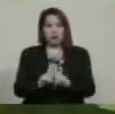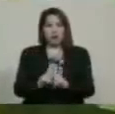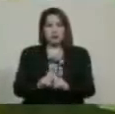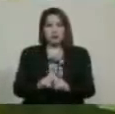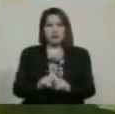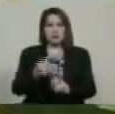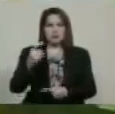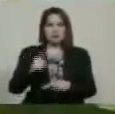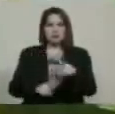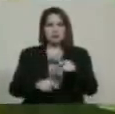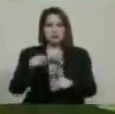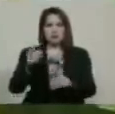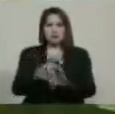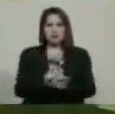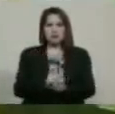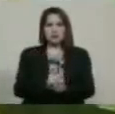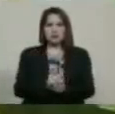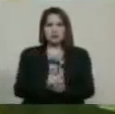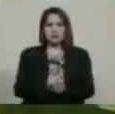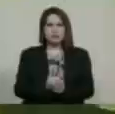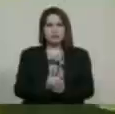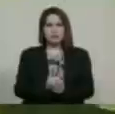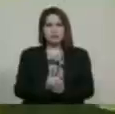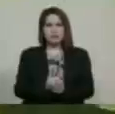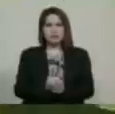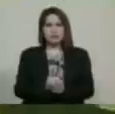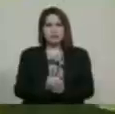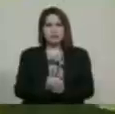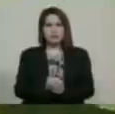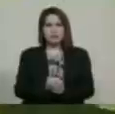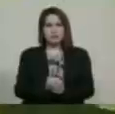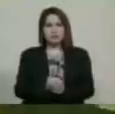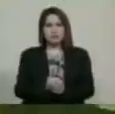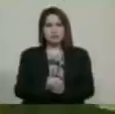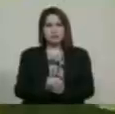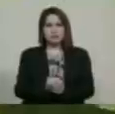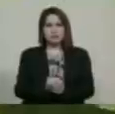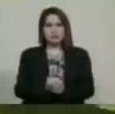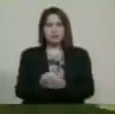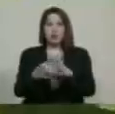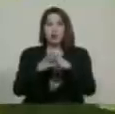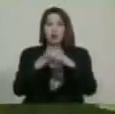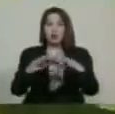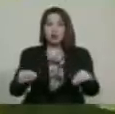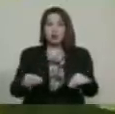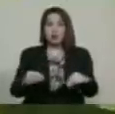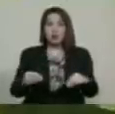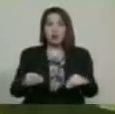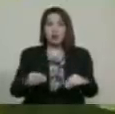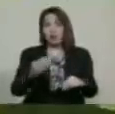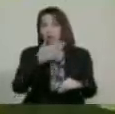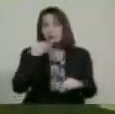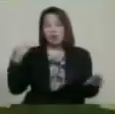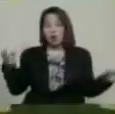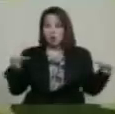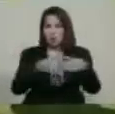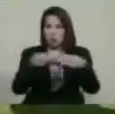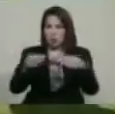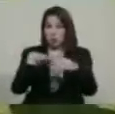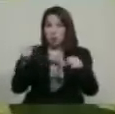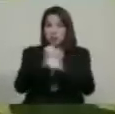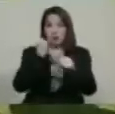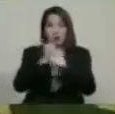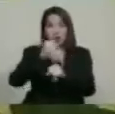la alcaldía bolivariana, desde esta granja integral, bueno, con toda la gloriosa brigada Robert Serra, de la